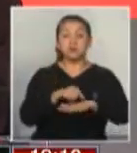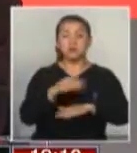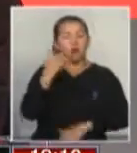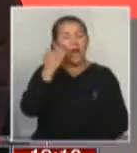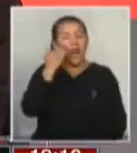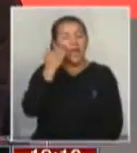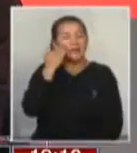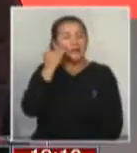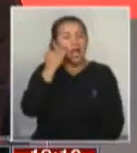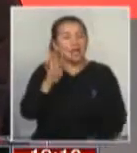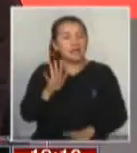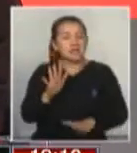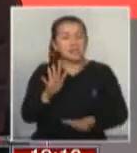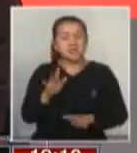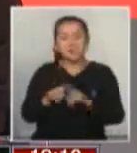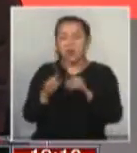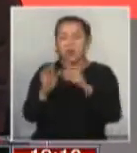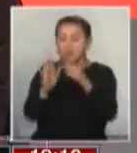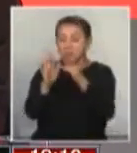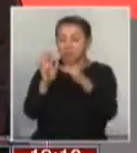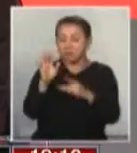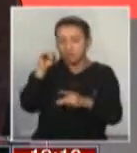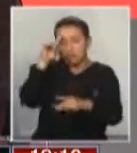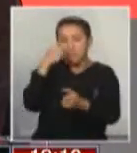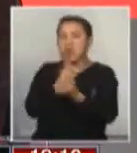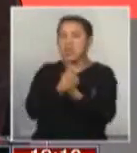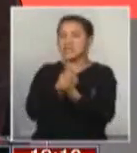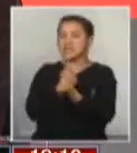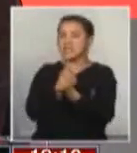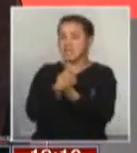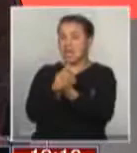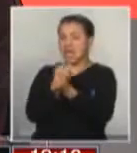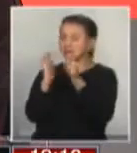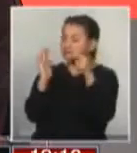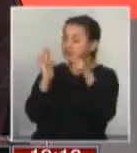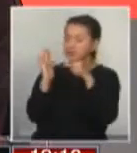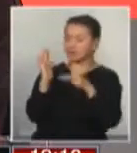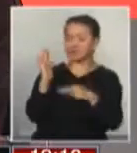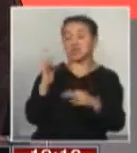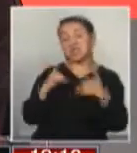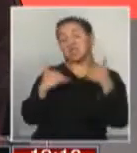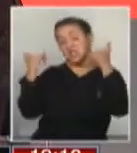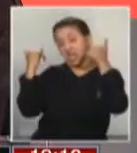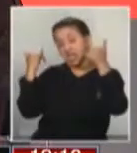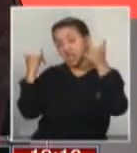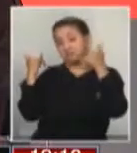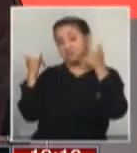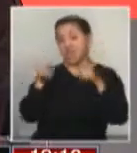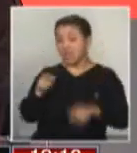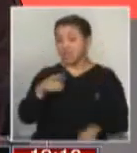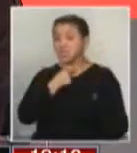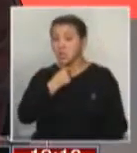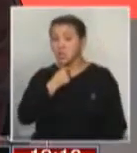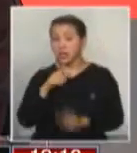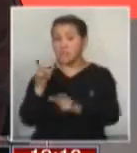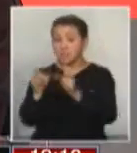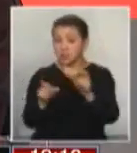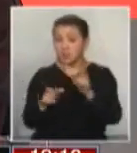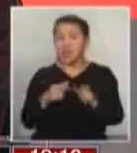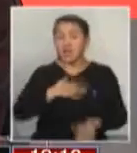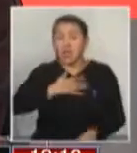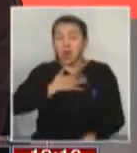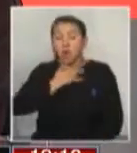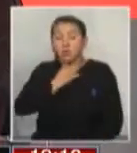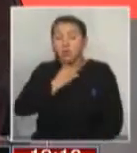casi pesquisas policiales son novelas entre te dice a ti te gusta a la gente a las personas que les